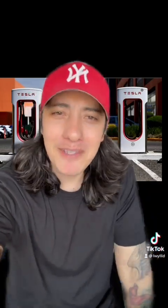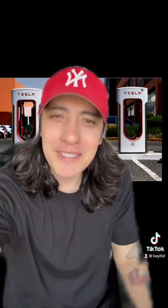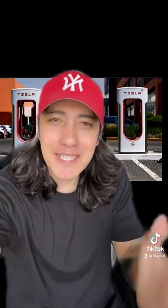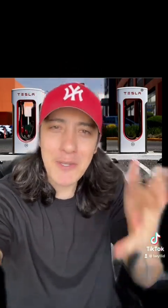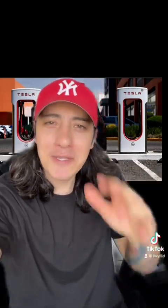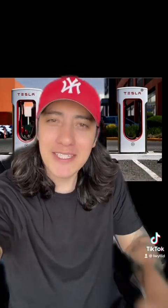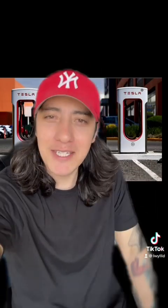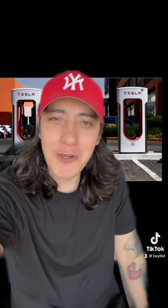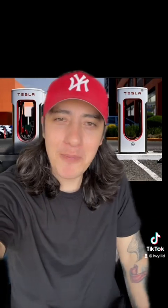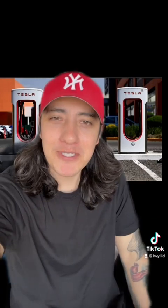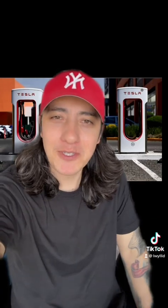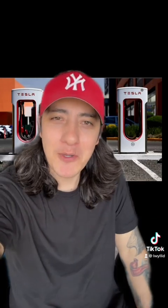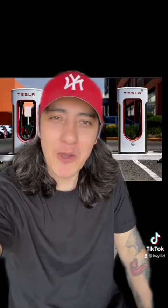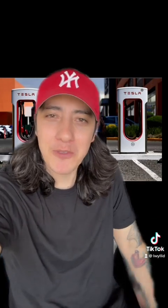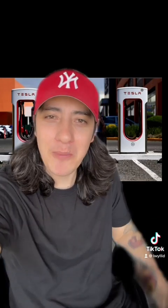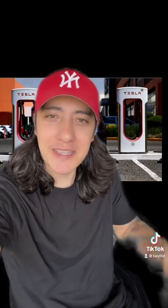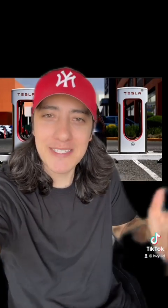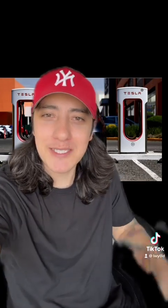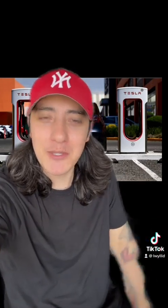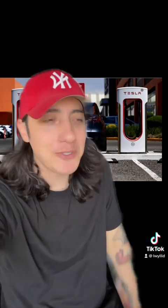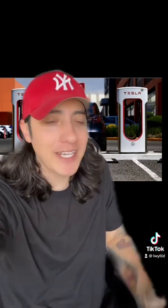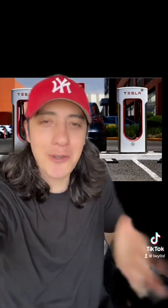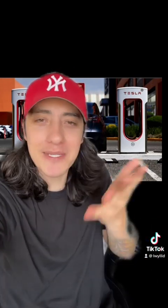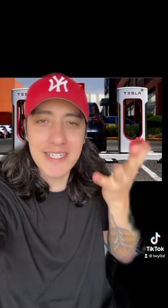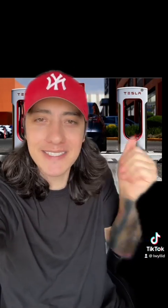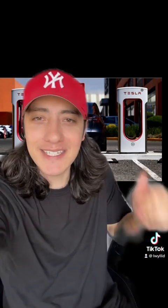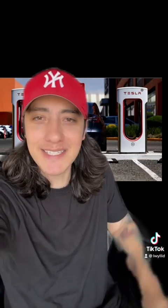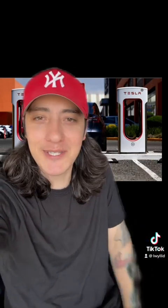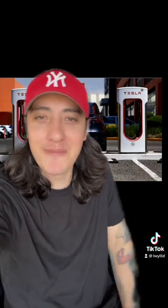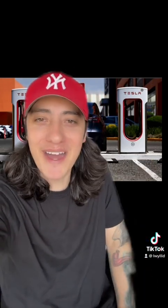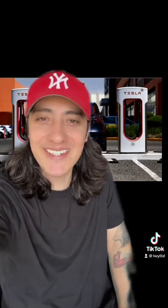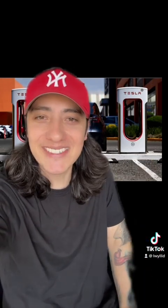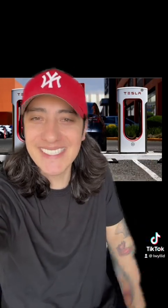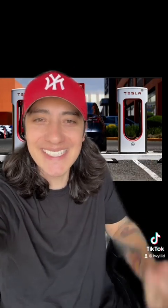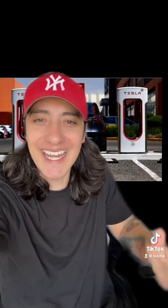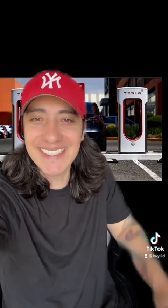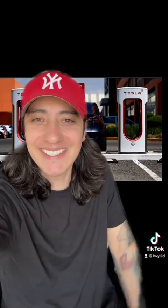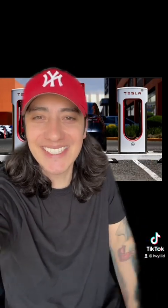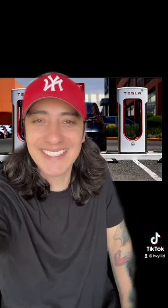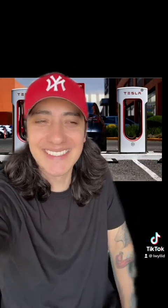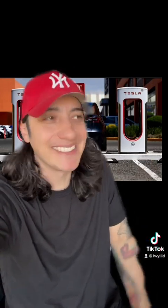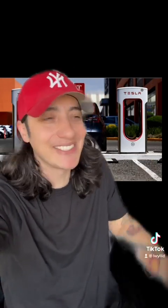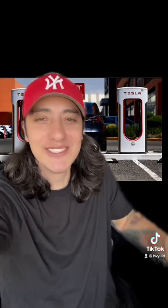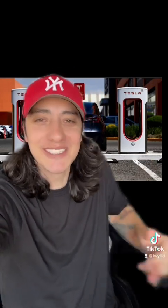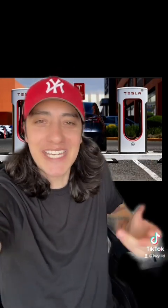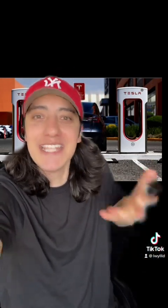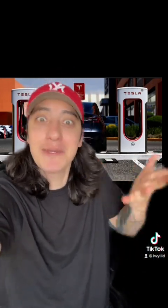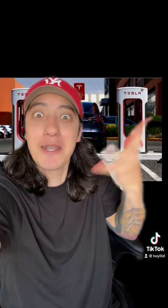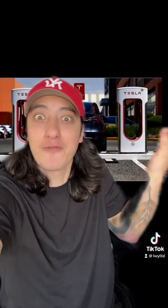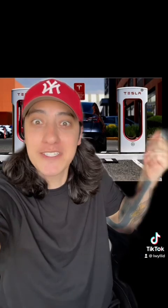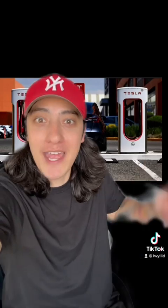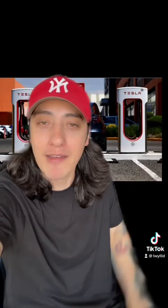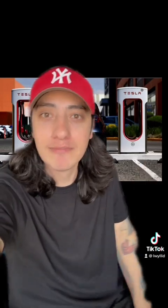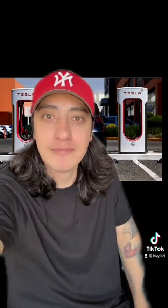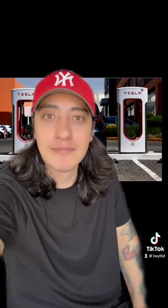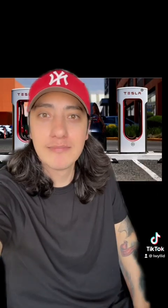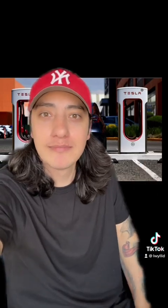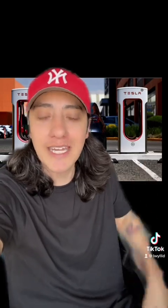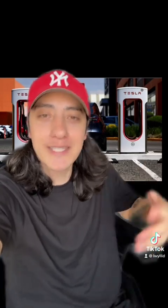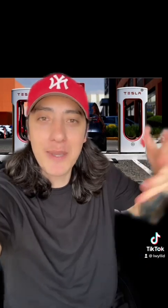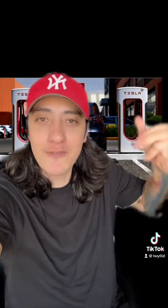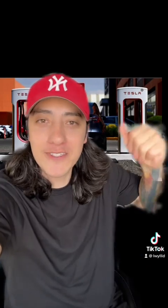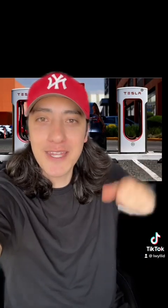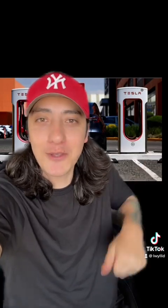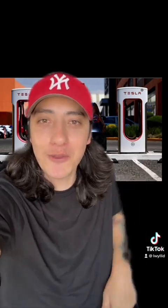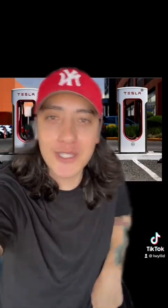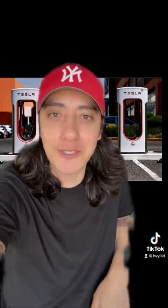la planta va a estar al 95% en automatización, o sea que no vas a necesitar seres humanos, casi casi. O sea, entonces, ¿quién se beneficia?